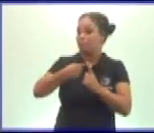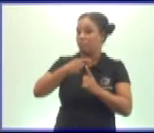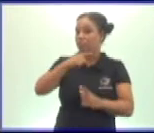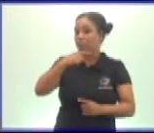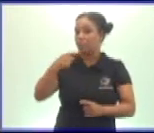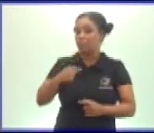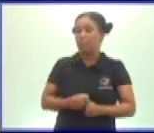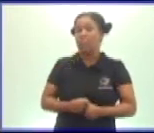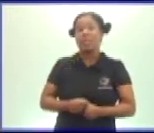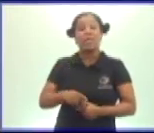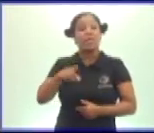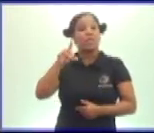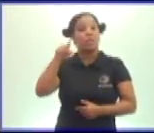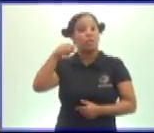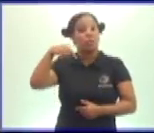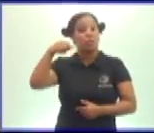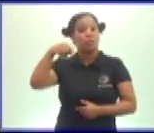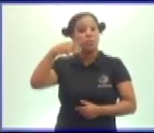ser iónicos,